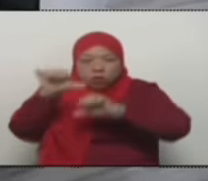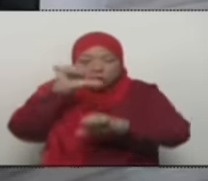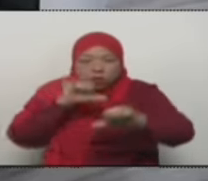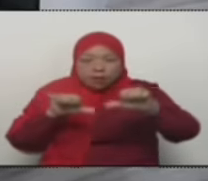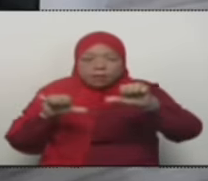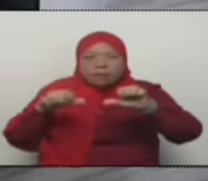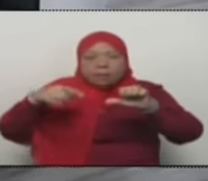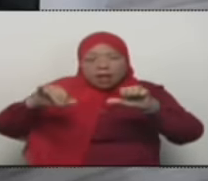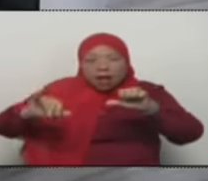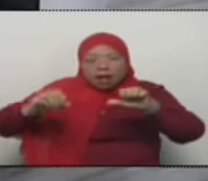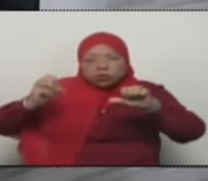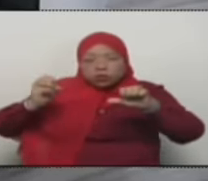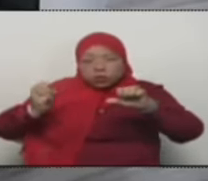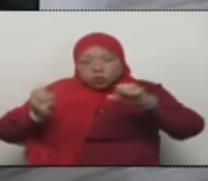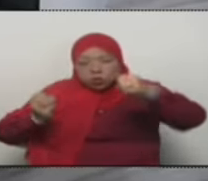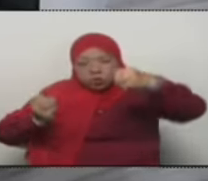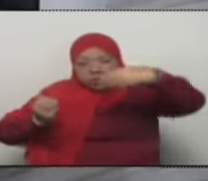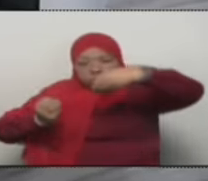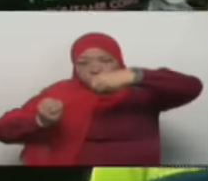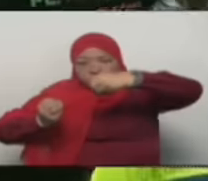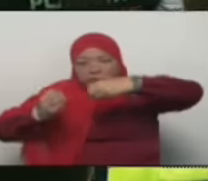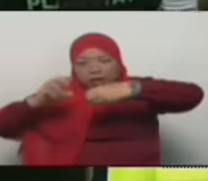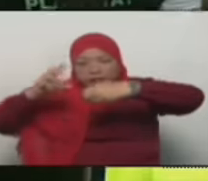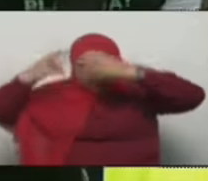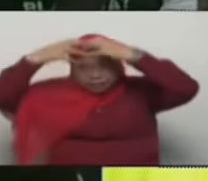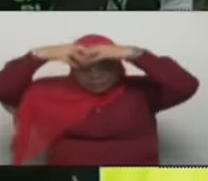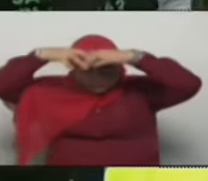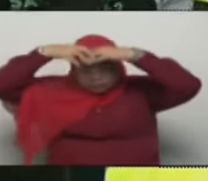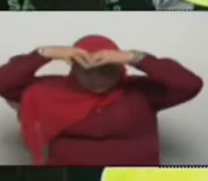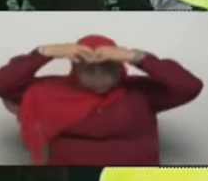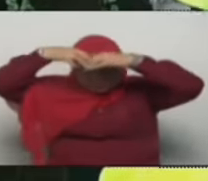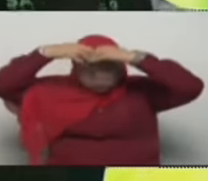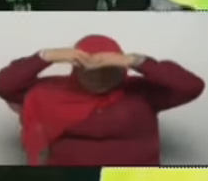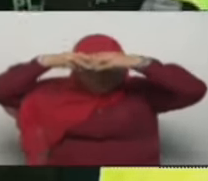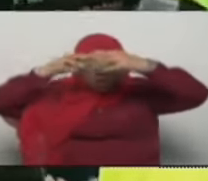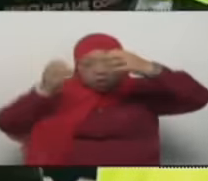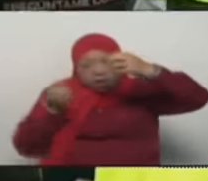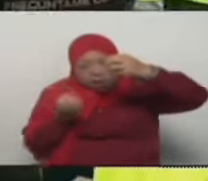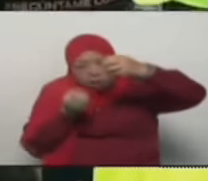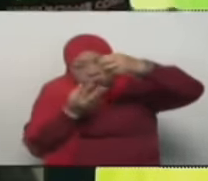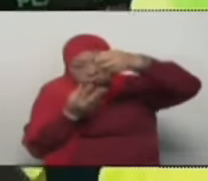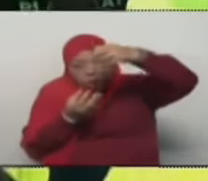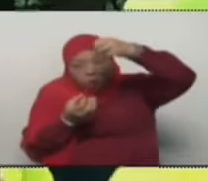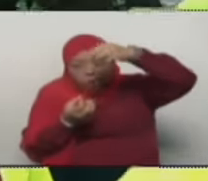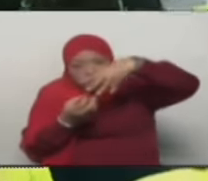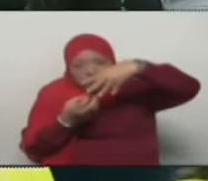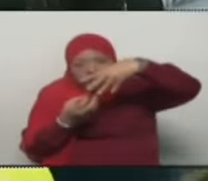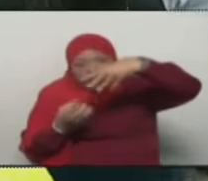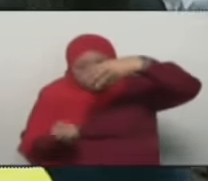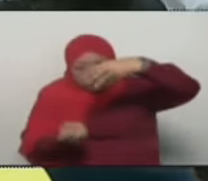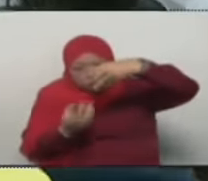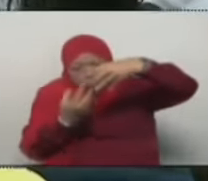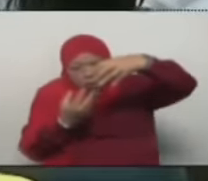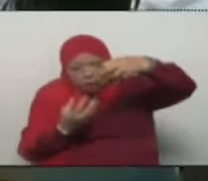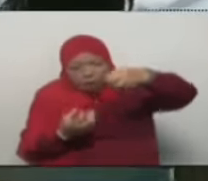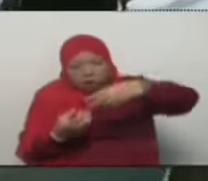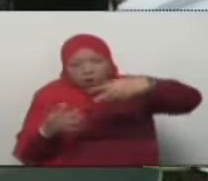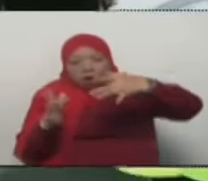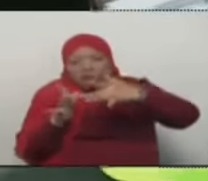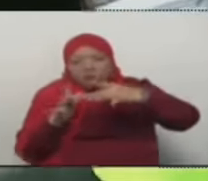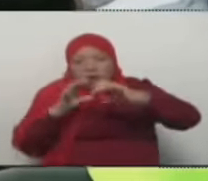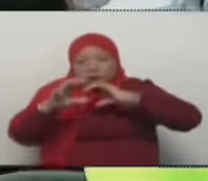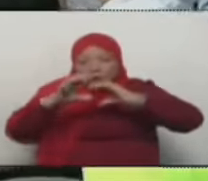neurotransmisores. La sustancia del afecto de los neurotransmisores es la serotonina. La acetilcolina también actúa en la parte intelectual. Pero hay